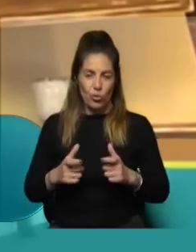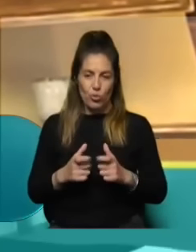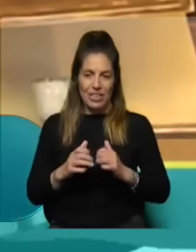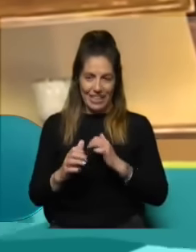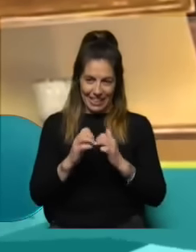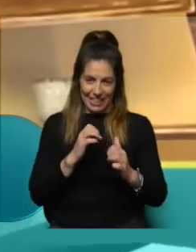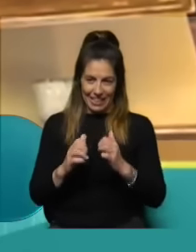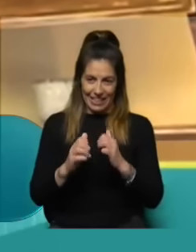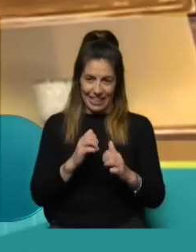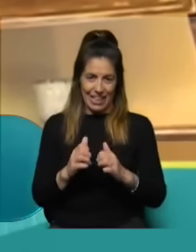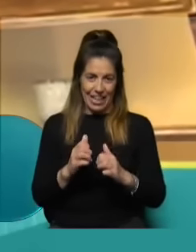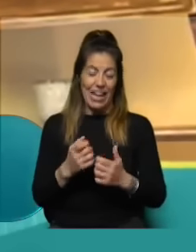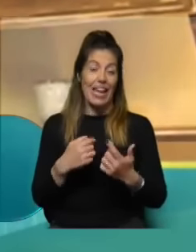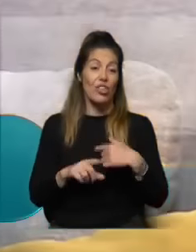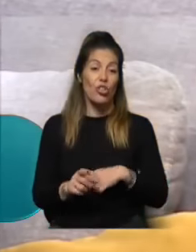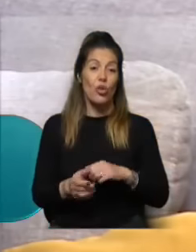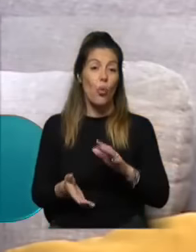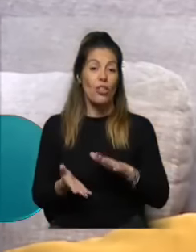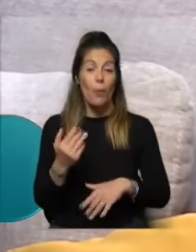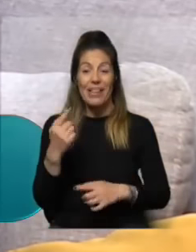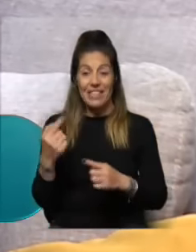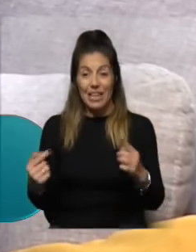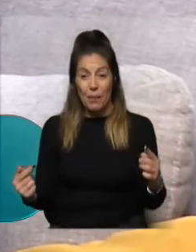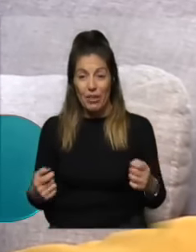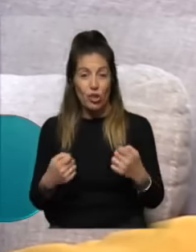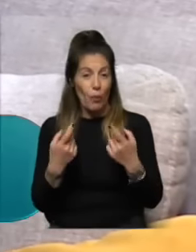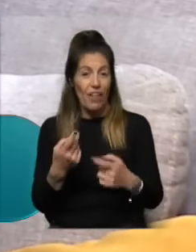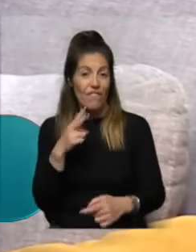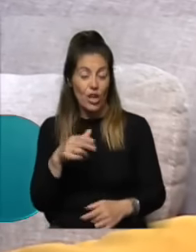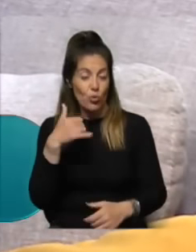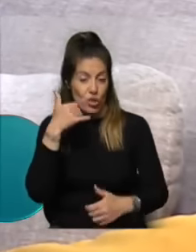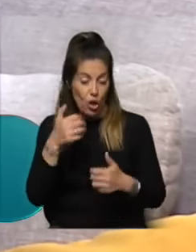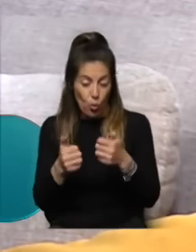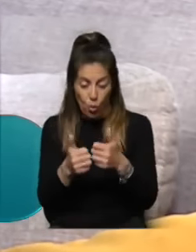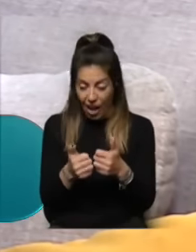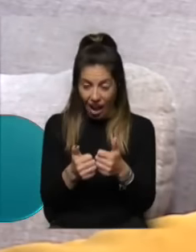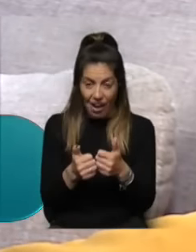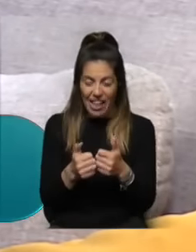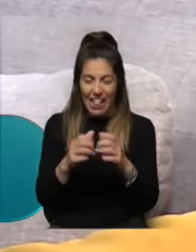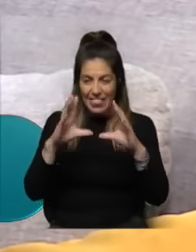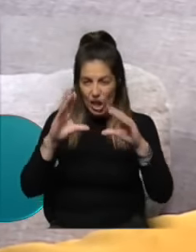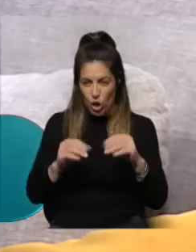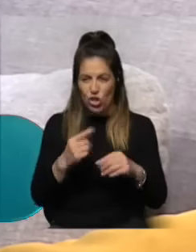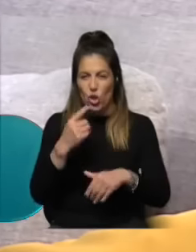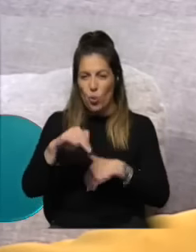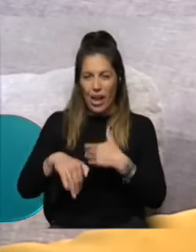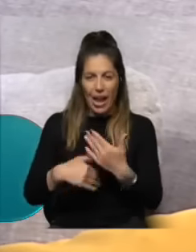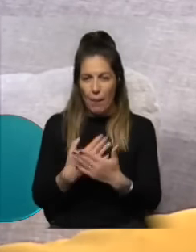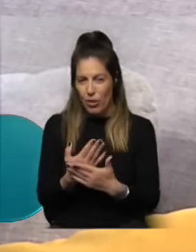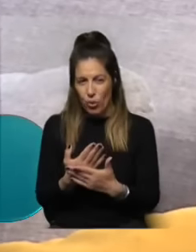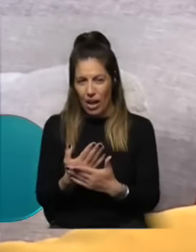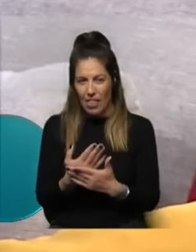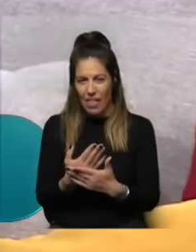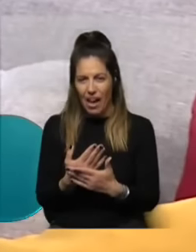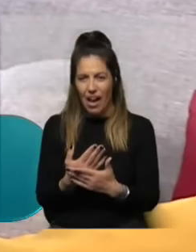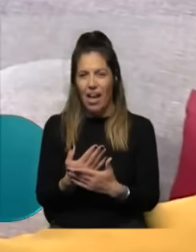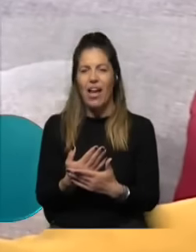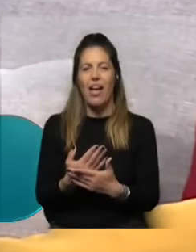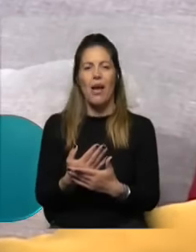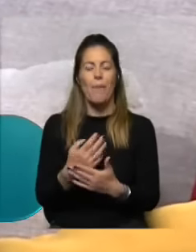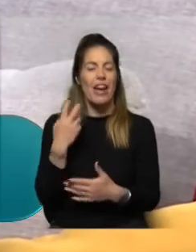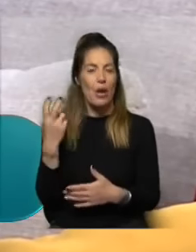energía. ¿Tá? Entonces, cuanto más elementos le pones, ver un celular en la cama de noche a la 1 de la mañana,